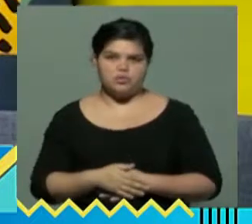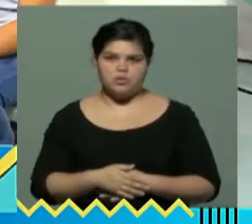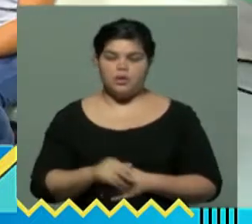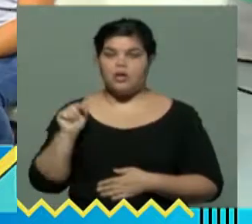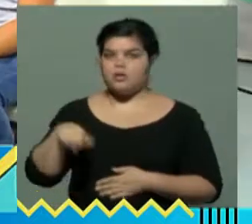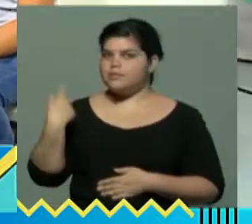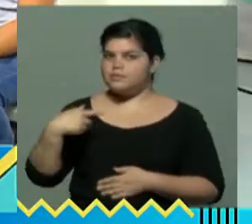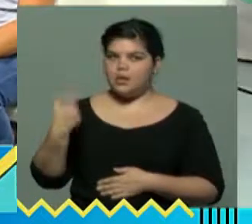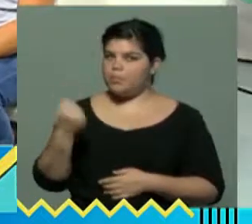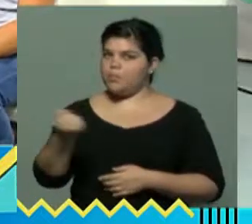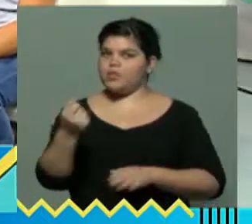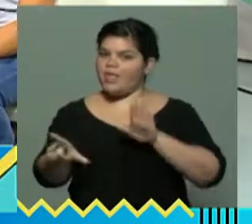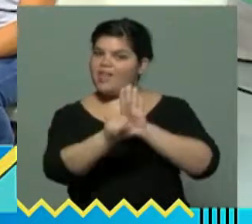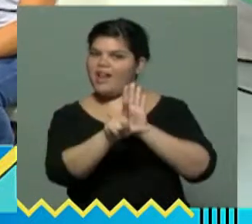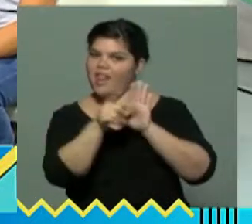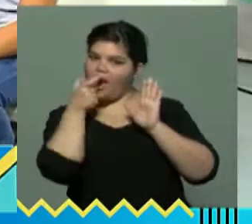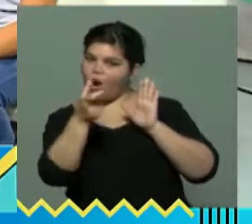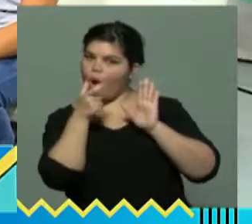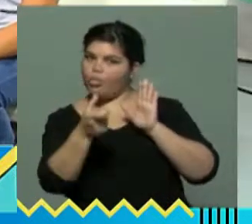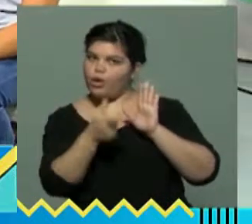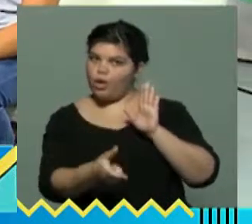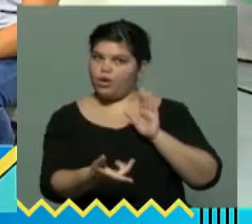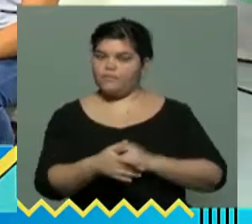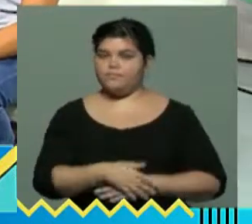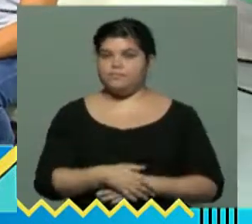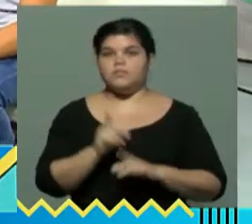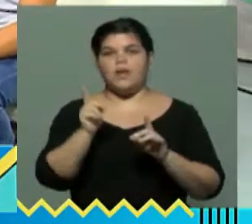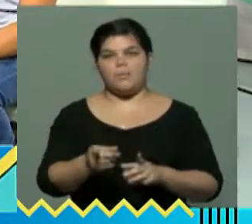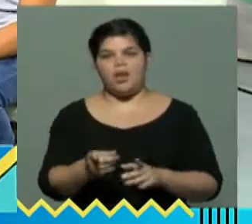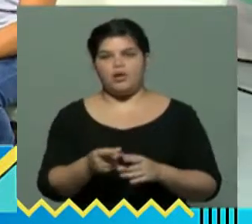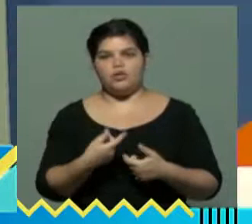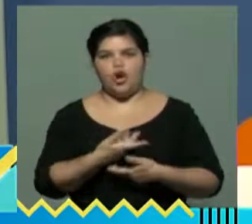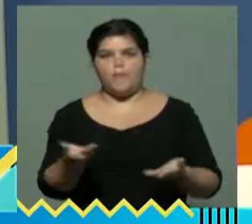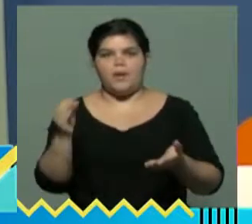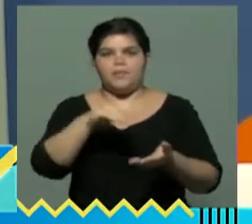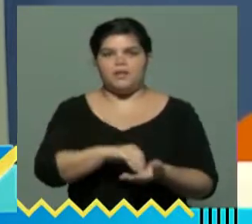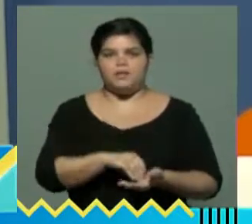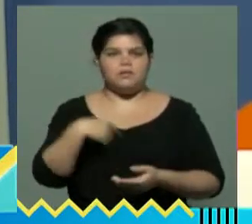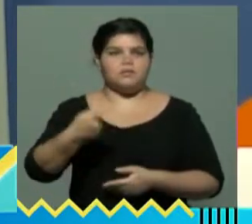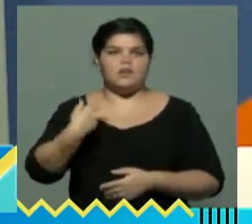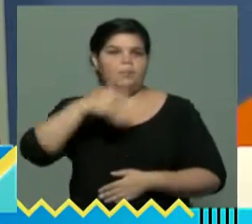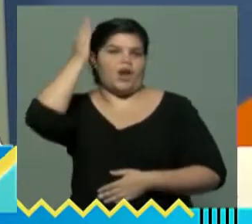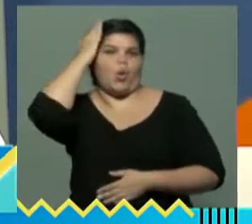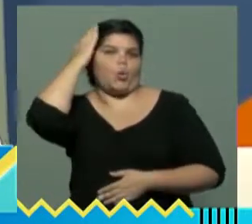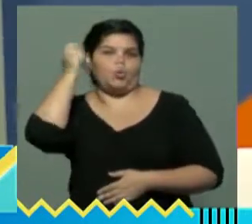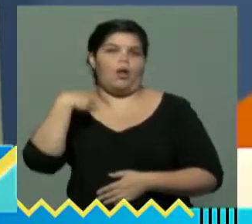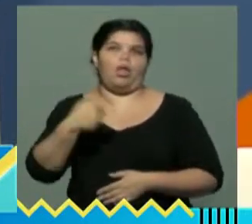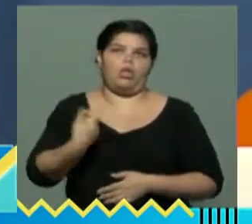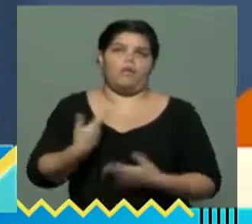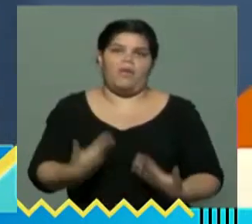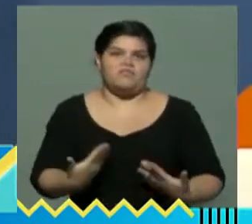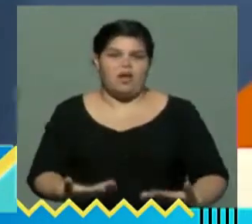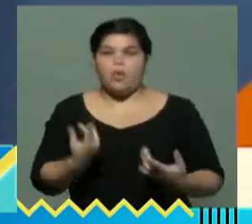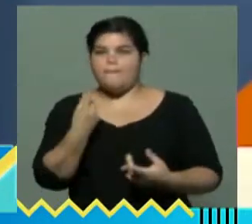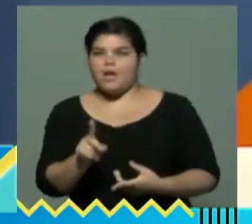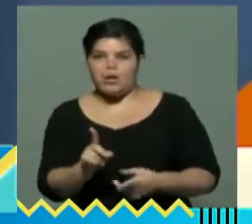muy importante que la ley pueda regular eso. Claro. Sí, pero es para complementar, a ver, soy un plomazo diciendo lo cultural, pero a ver, es sumamente cultural el problema que tenemos,